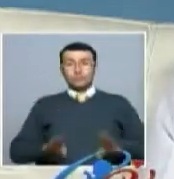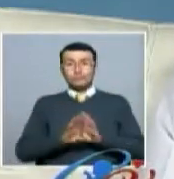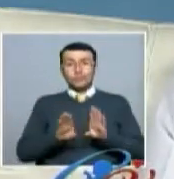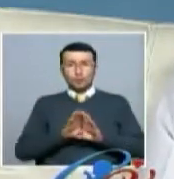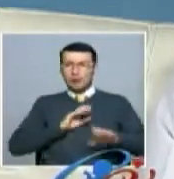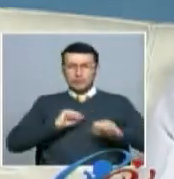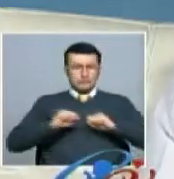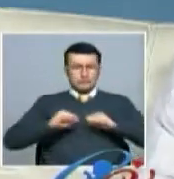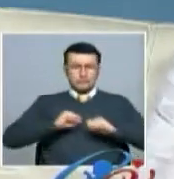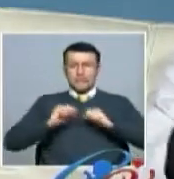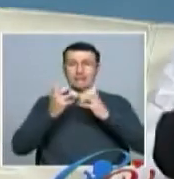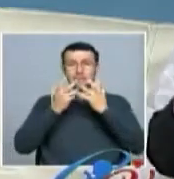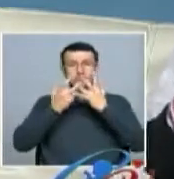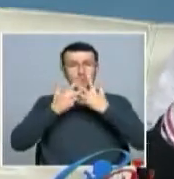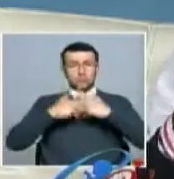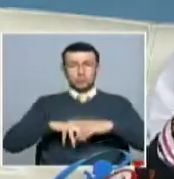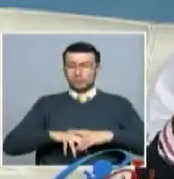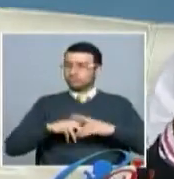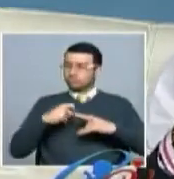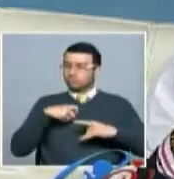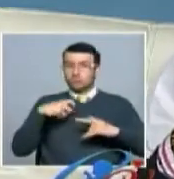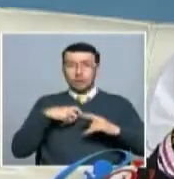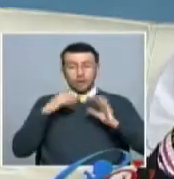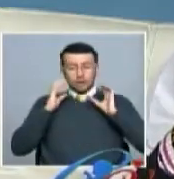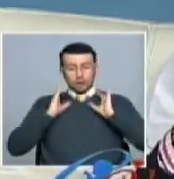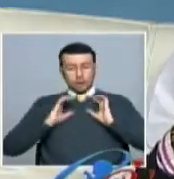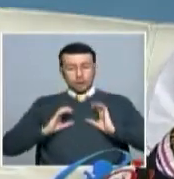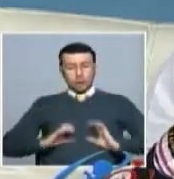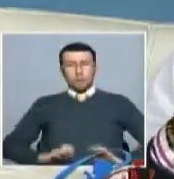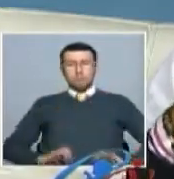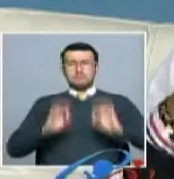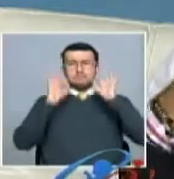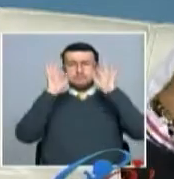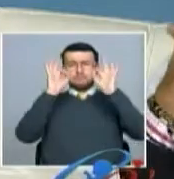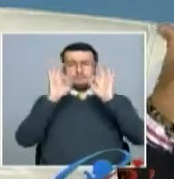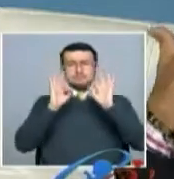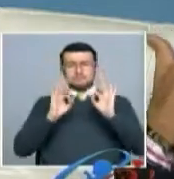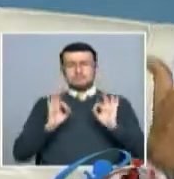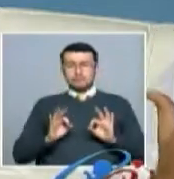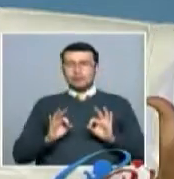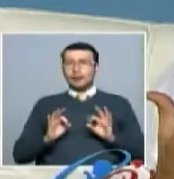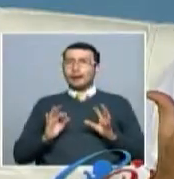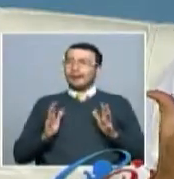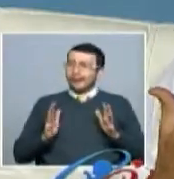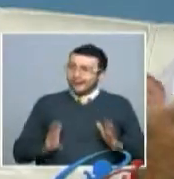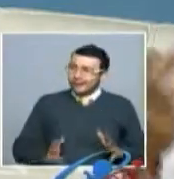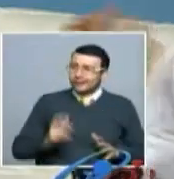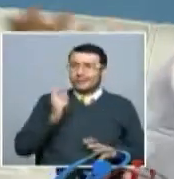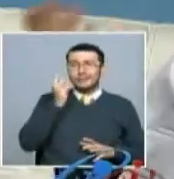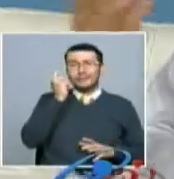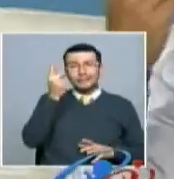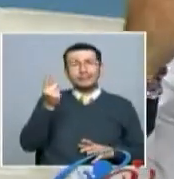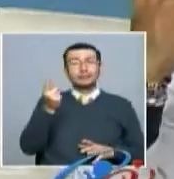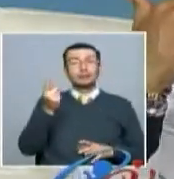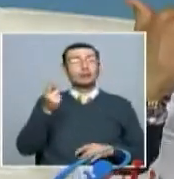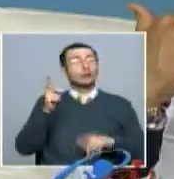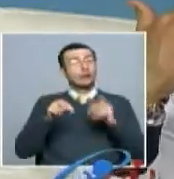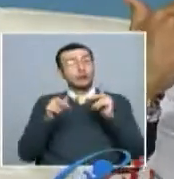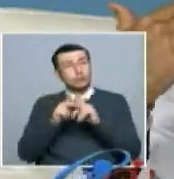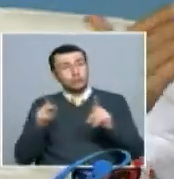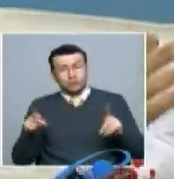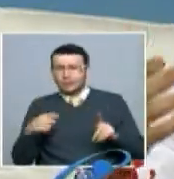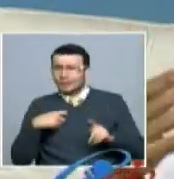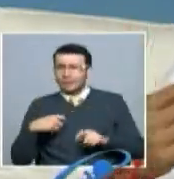máquina, tiene un desarrollo anatómico y podamos entender, porque muchas personas tienen